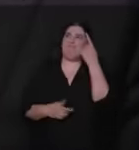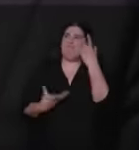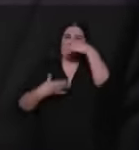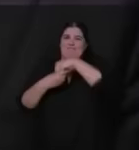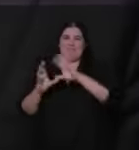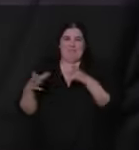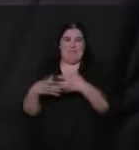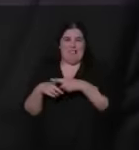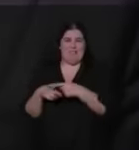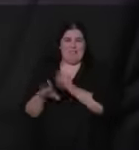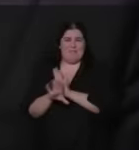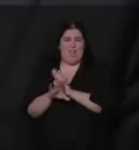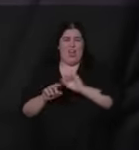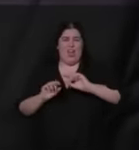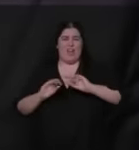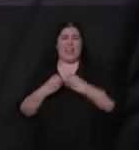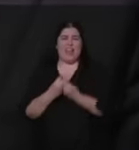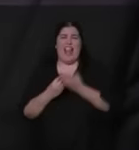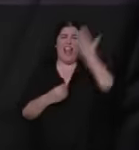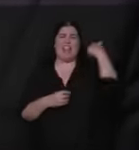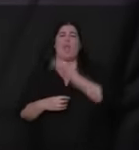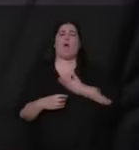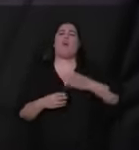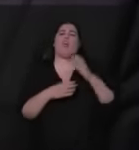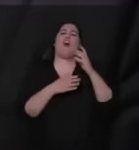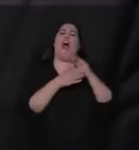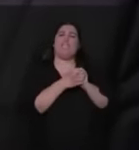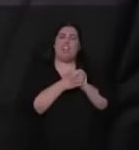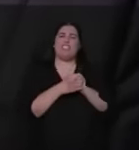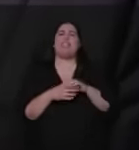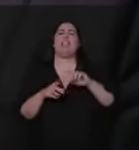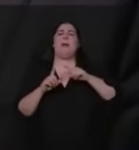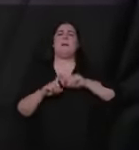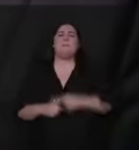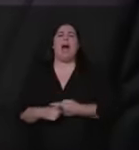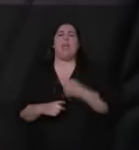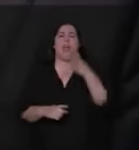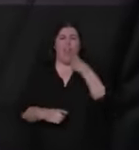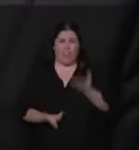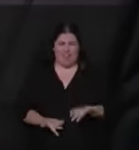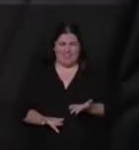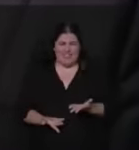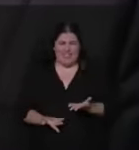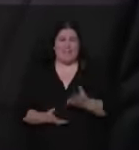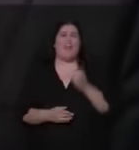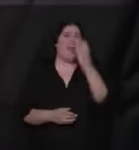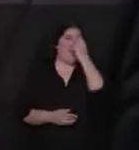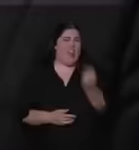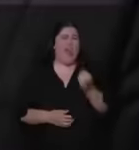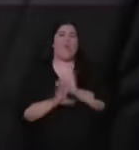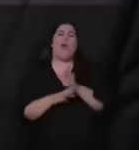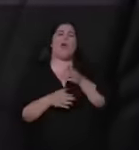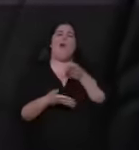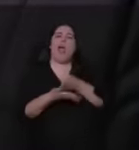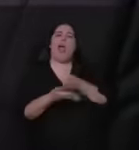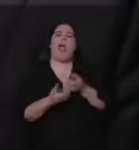que le hizo 14 paros generales a Alfonsín, que lo sacó a patadas a De la Rúa para voltear la convertibilidad, que han hecho de